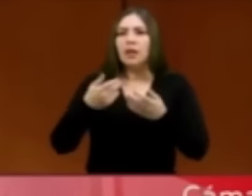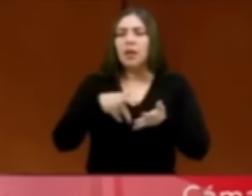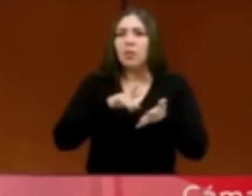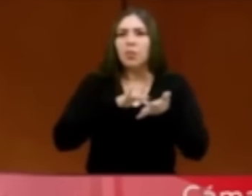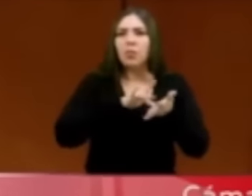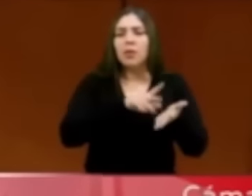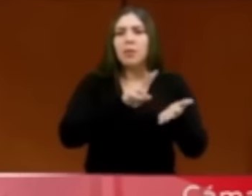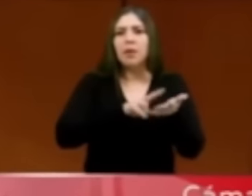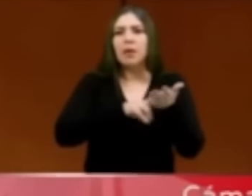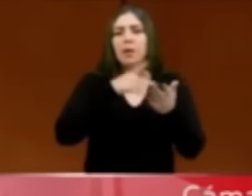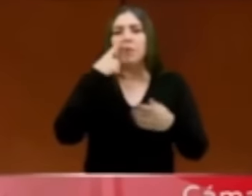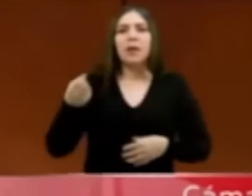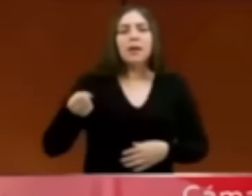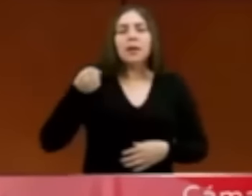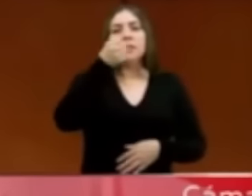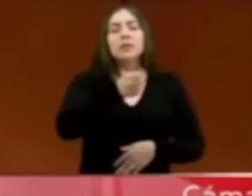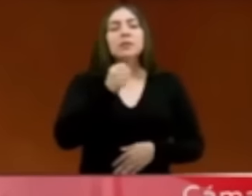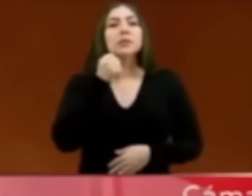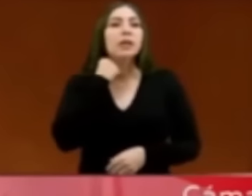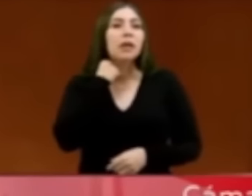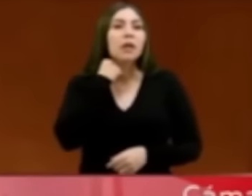poder ser senador de la República.